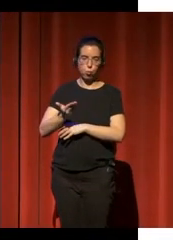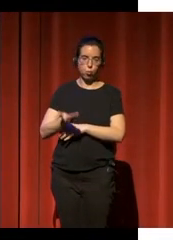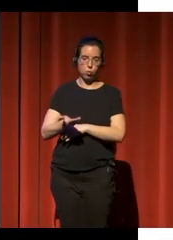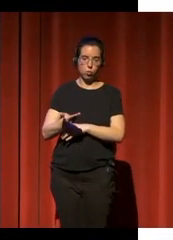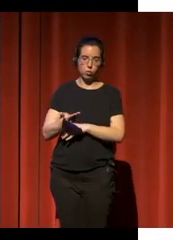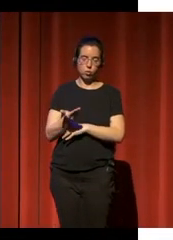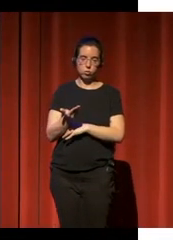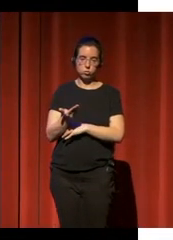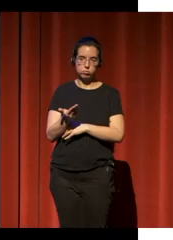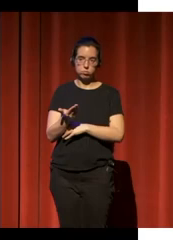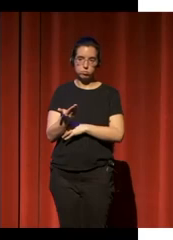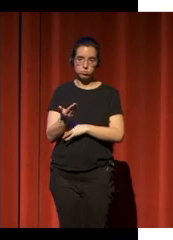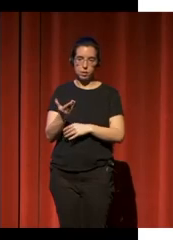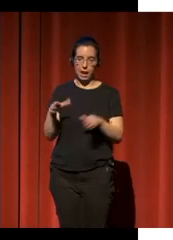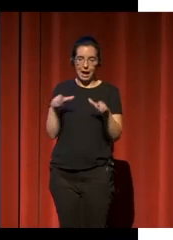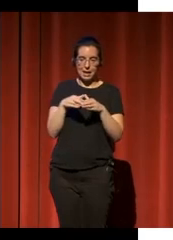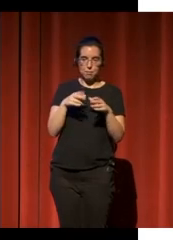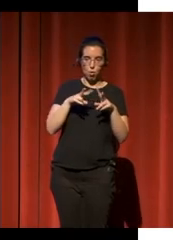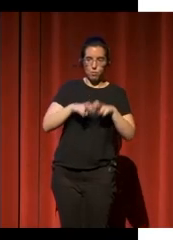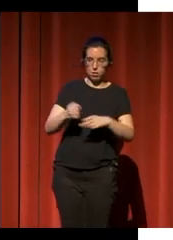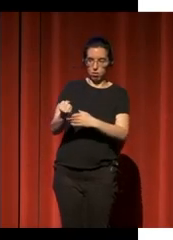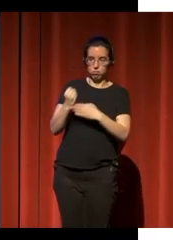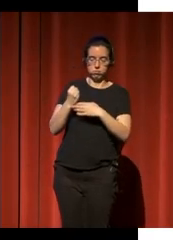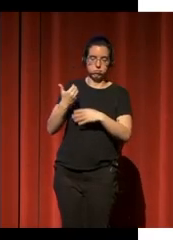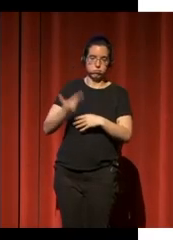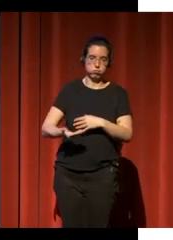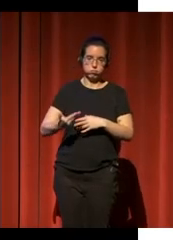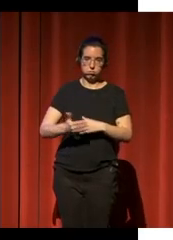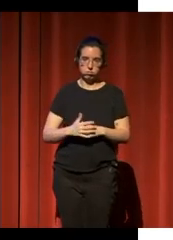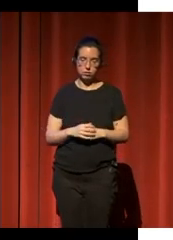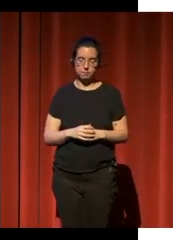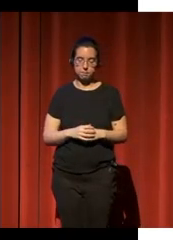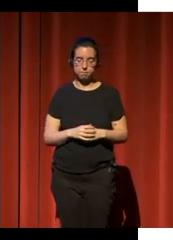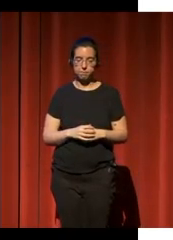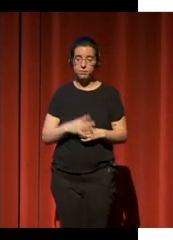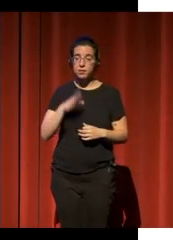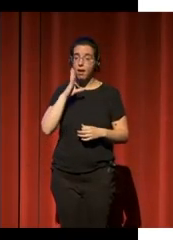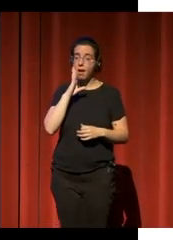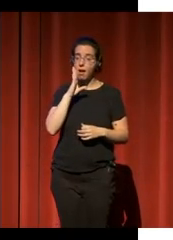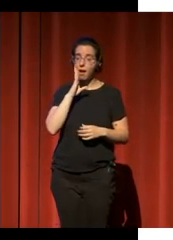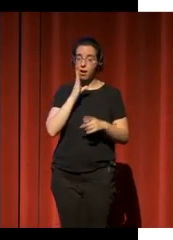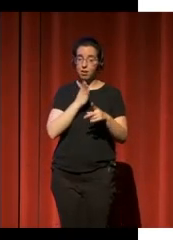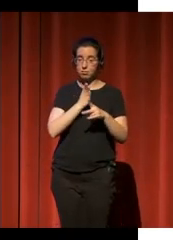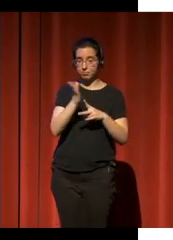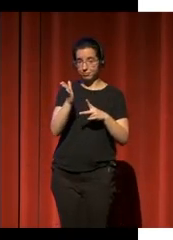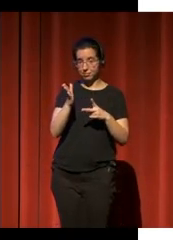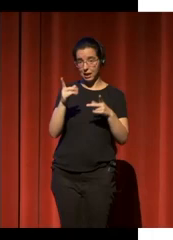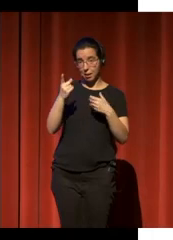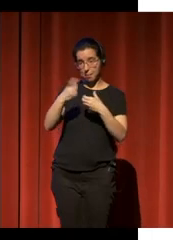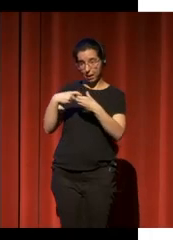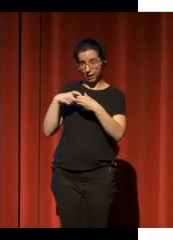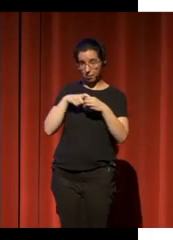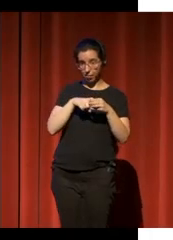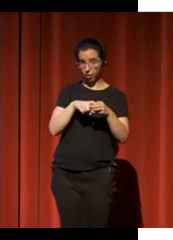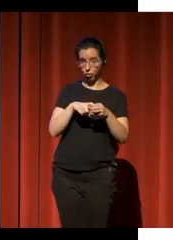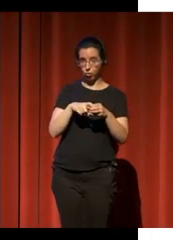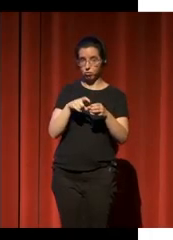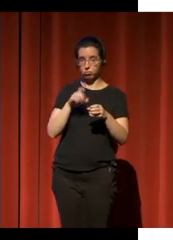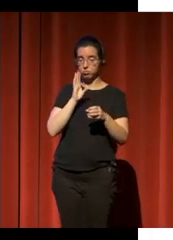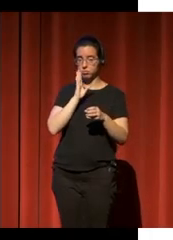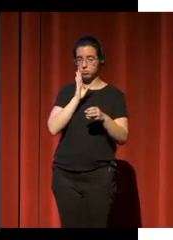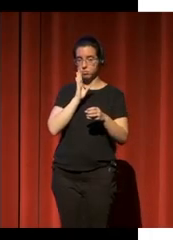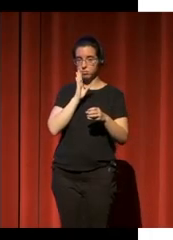para para para el equipo investigador como decía una dimensión es la participativa pues os